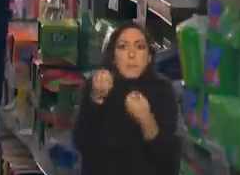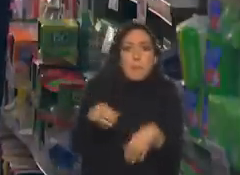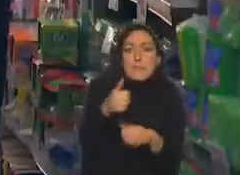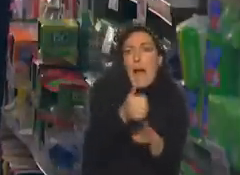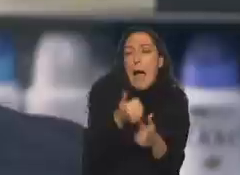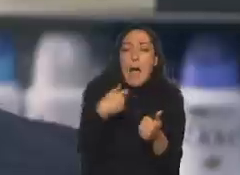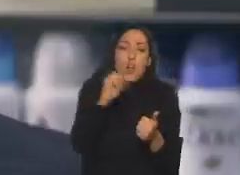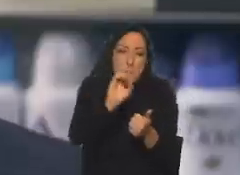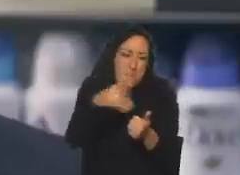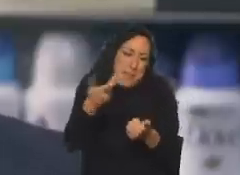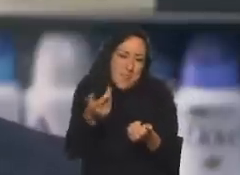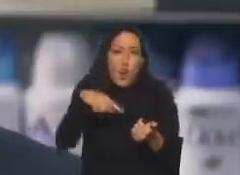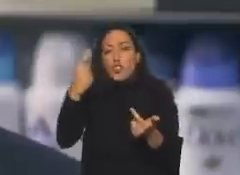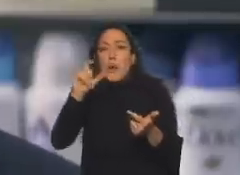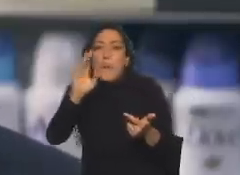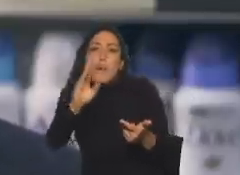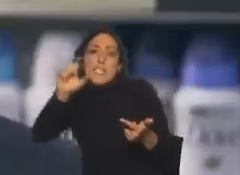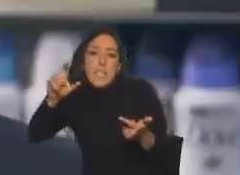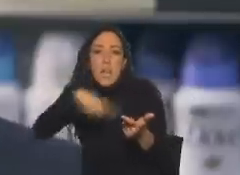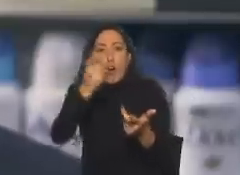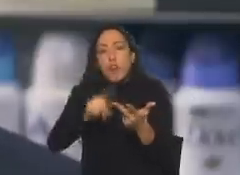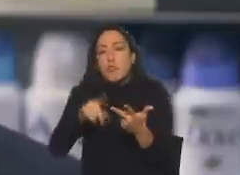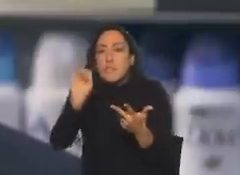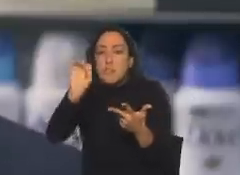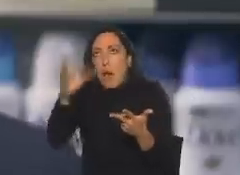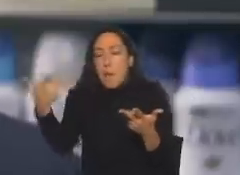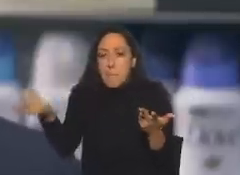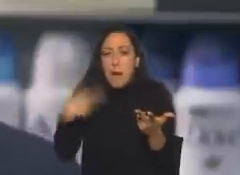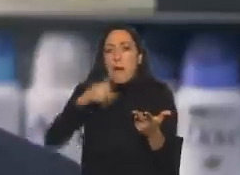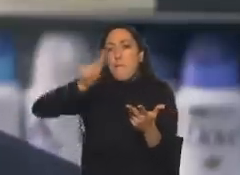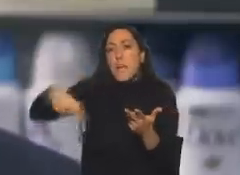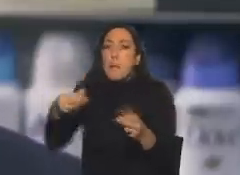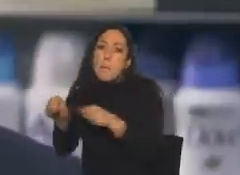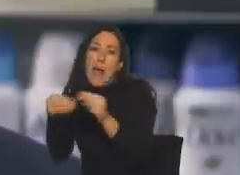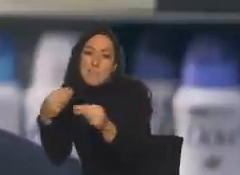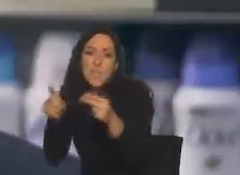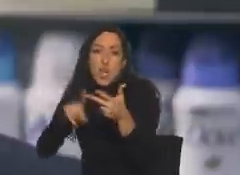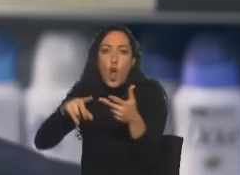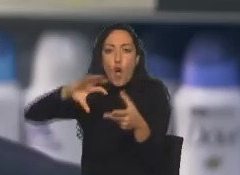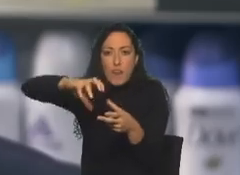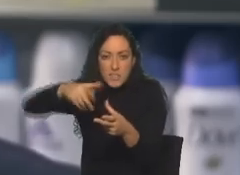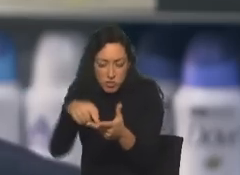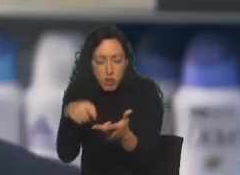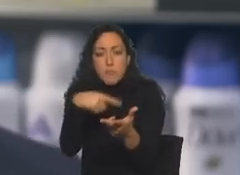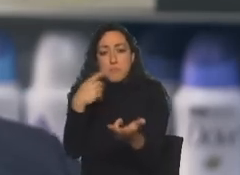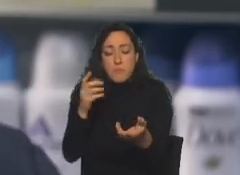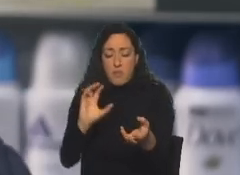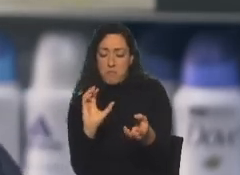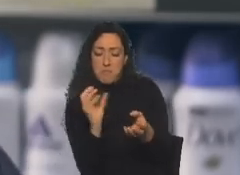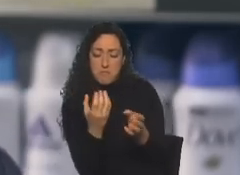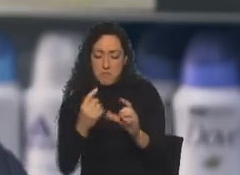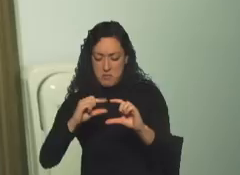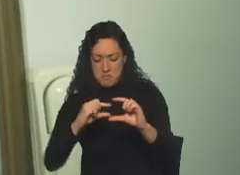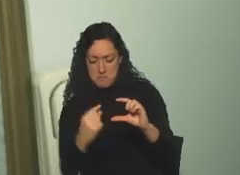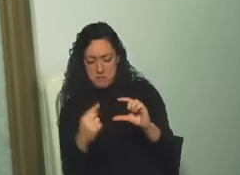otra empieza que dice BC, la otra dice que viene en tarro plástico. Cuando usted la da vuelta, todas pertenecen